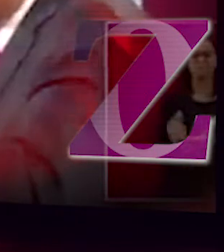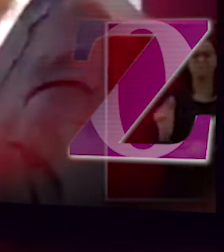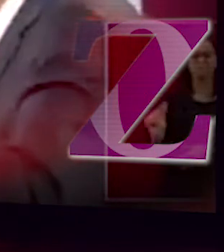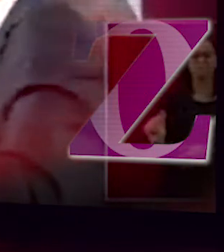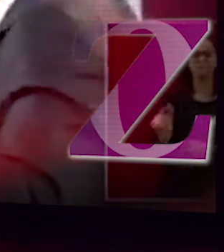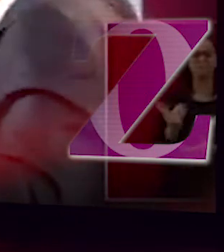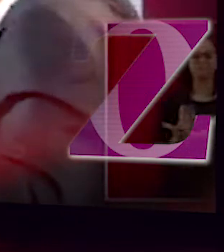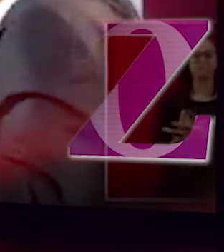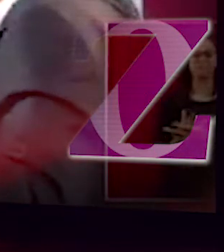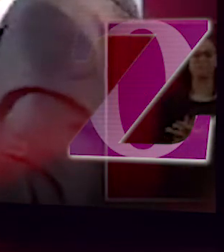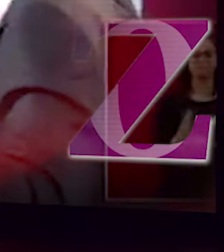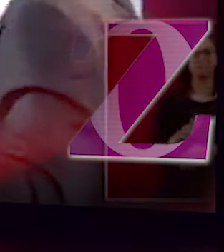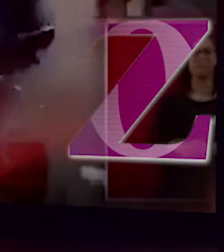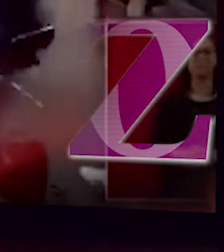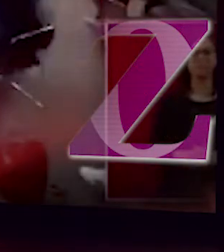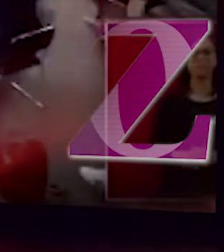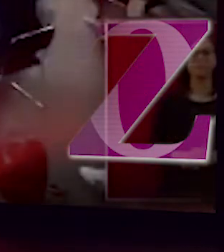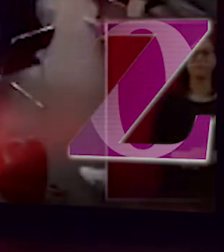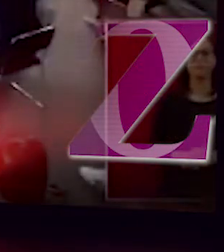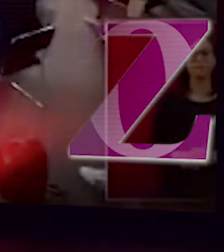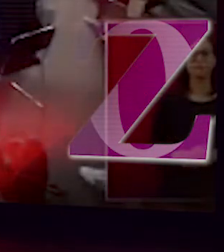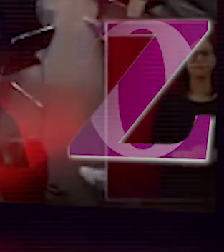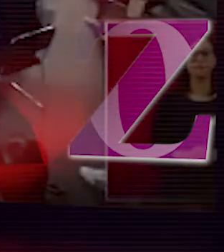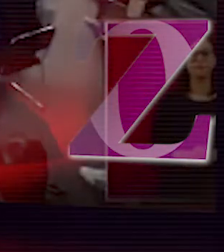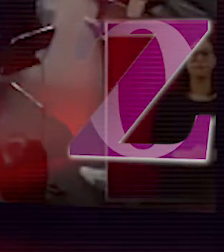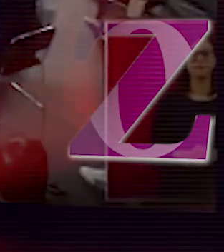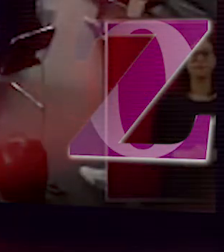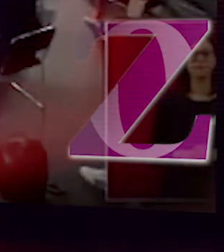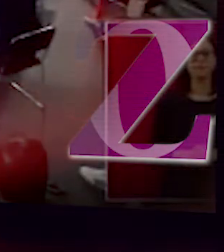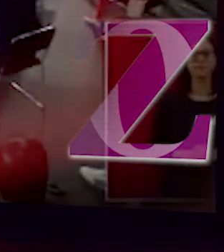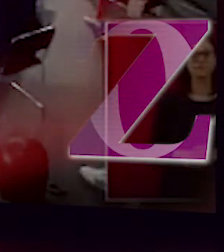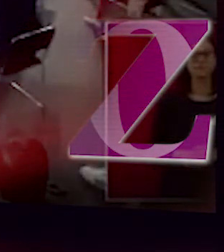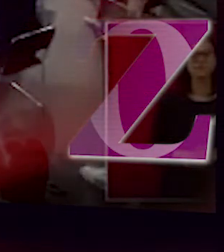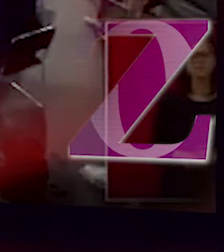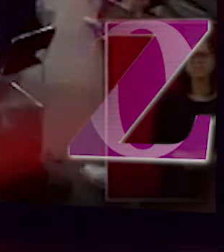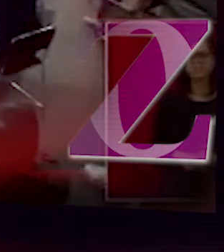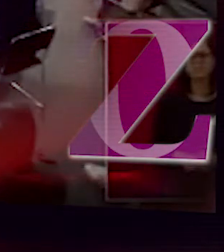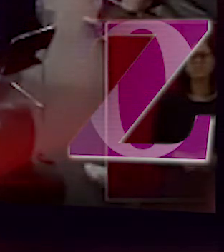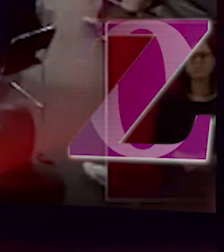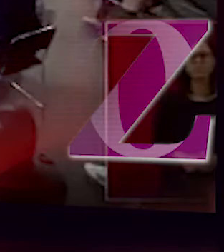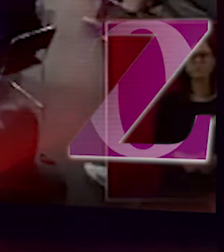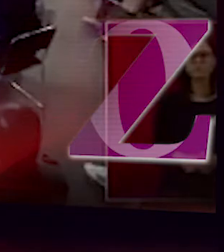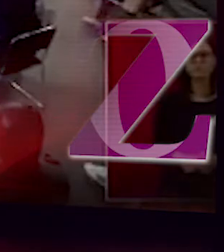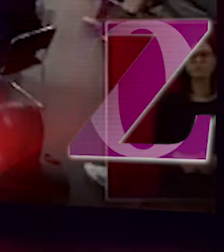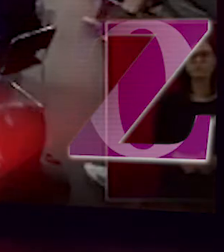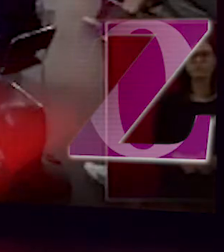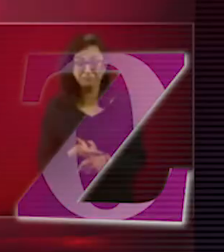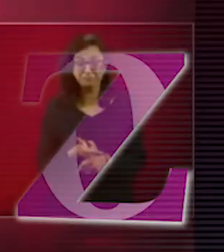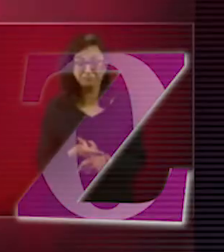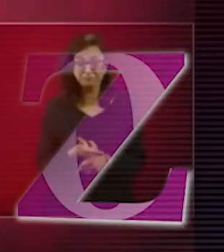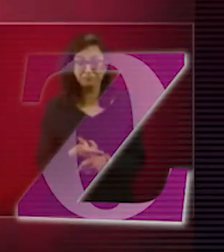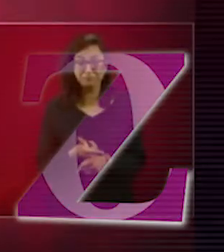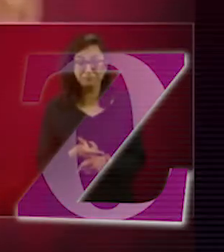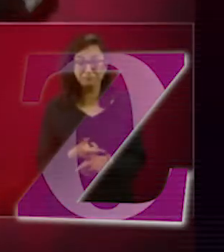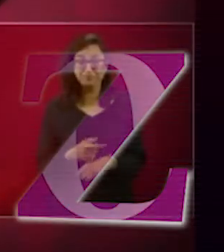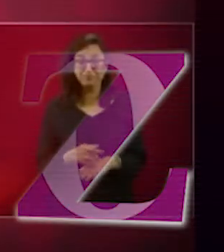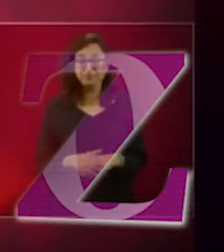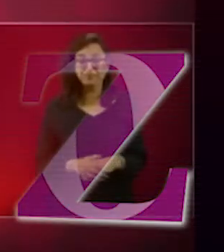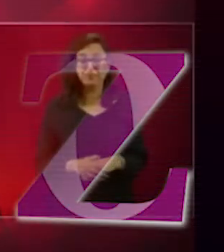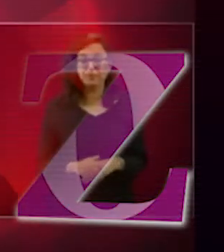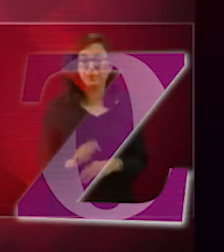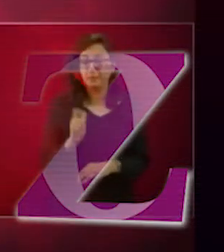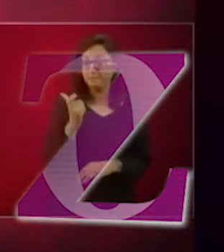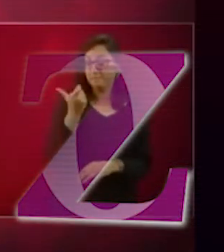con nosotros, nos quieren perjudicar y dijeron que el dólar estaba a 20.4. Se deprecia